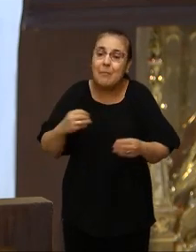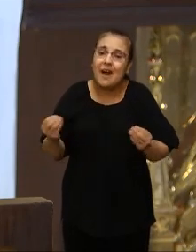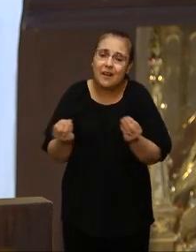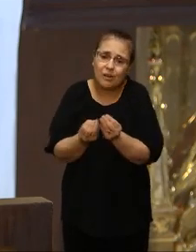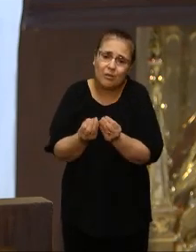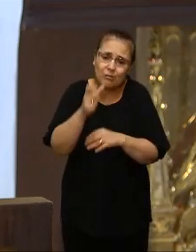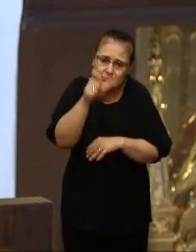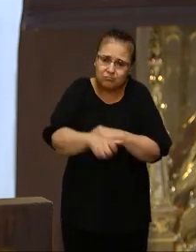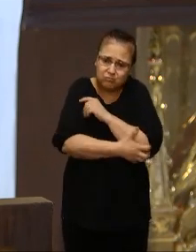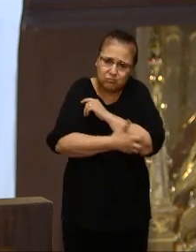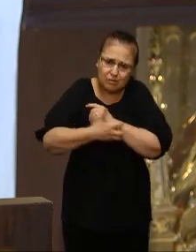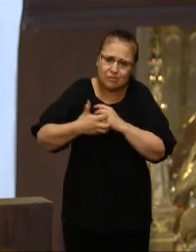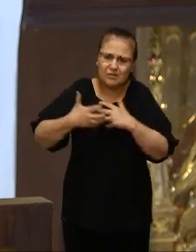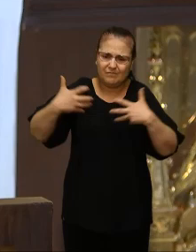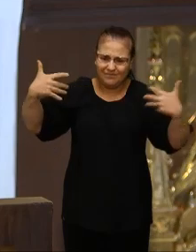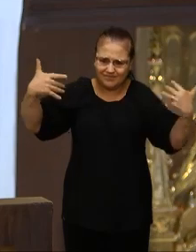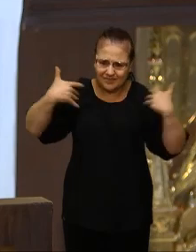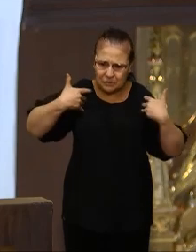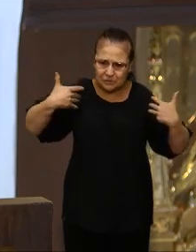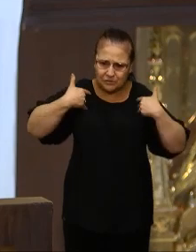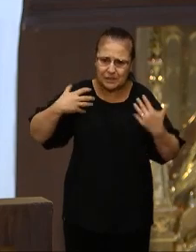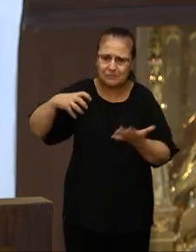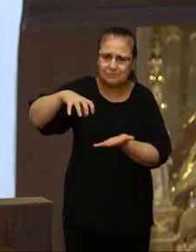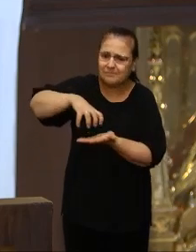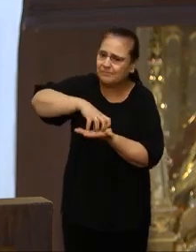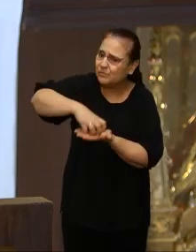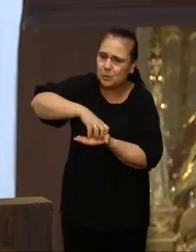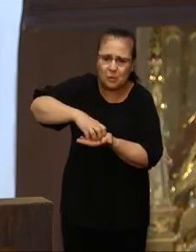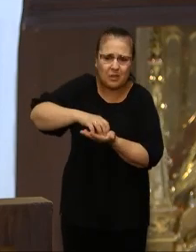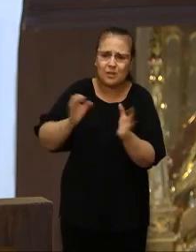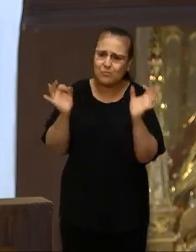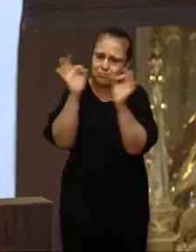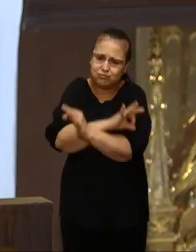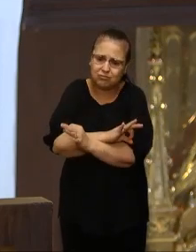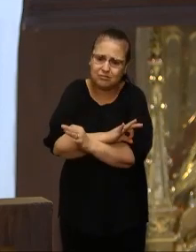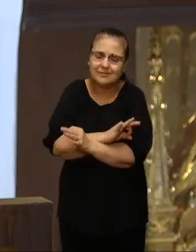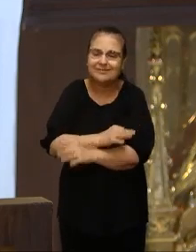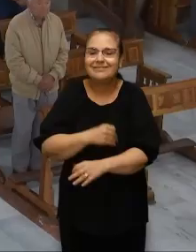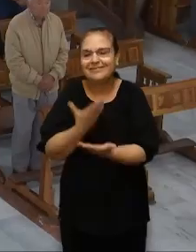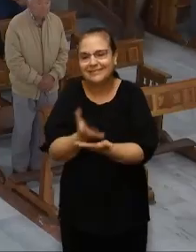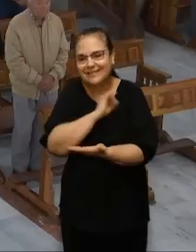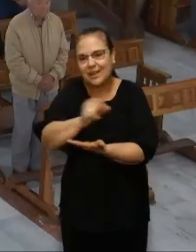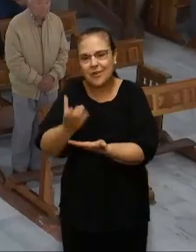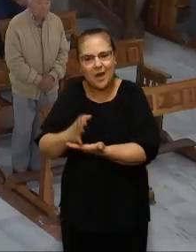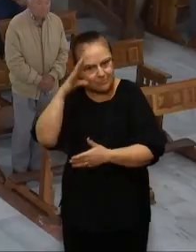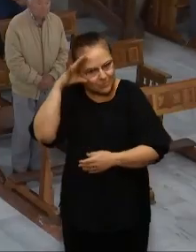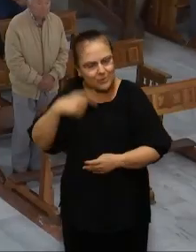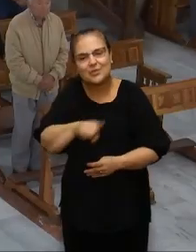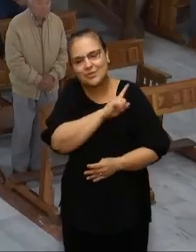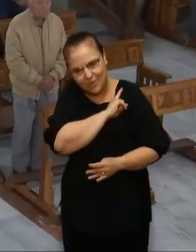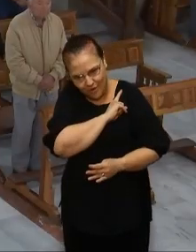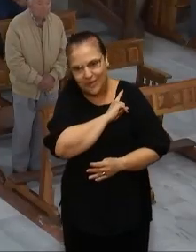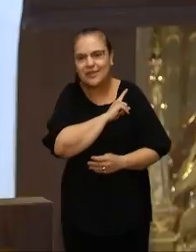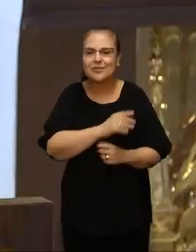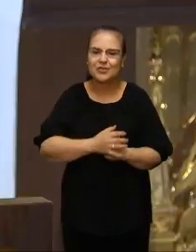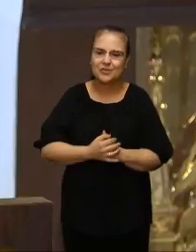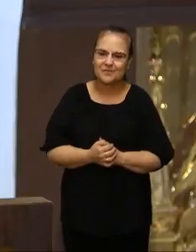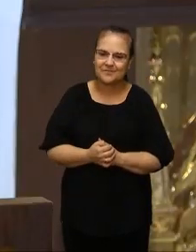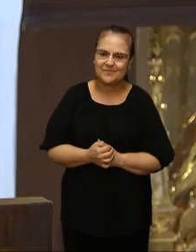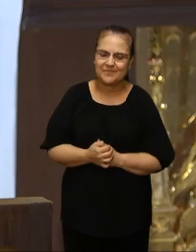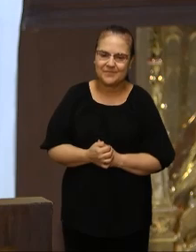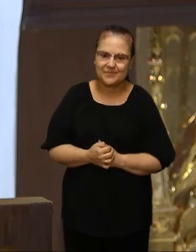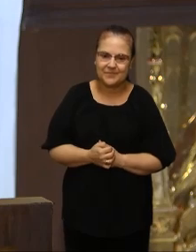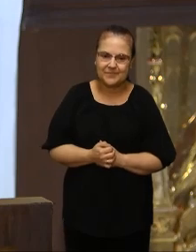pobres, los que sufren, los que dudan y los que se equivocan. Roguemos al Señor. Te rogamos,